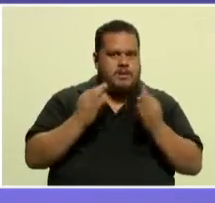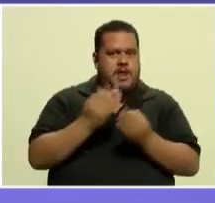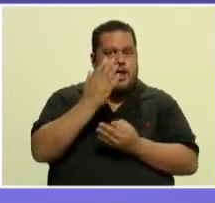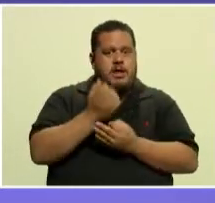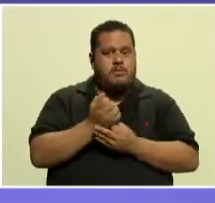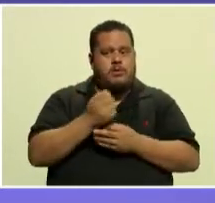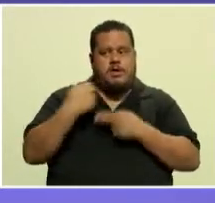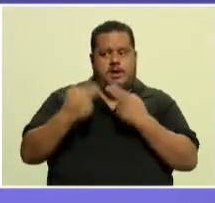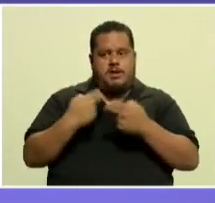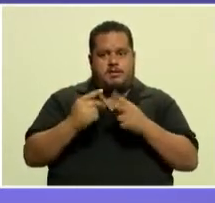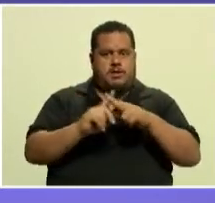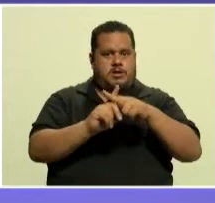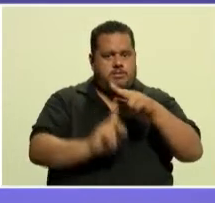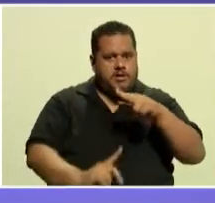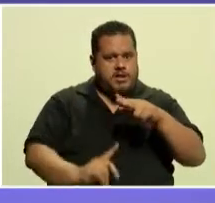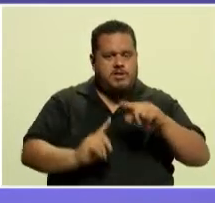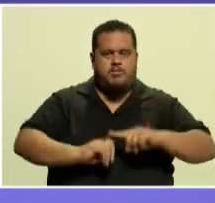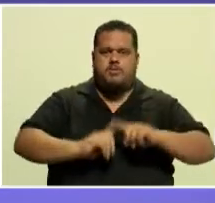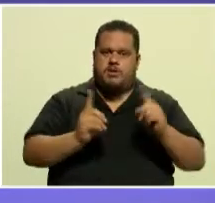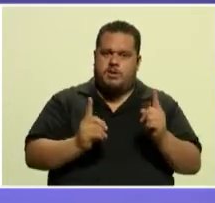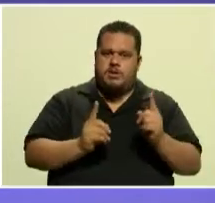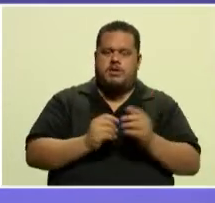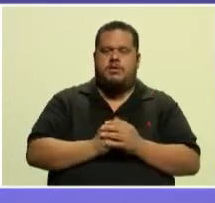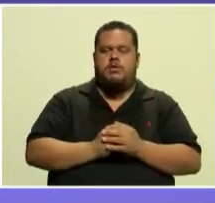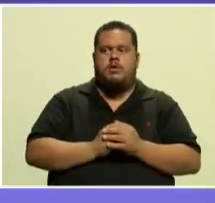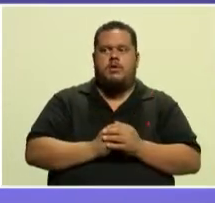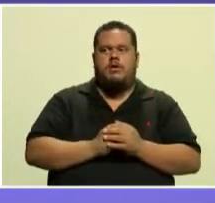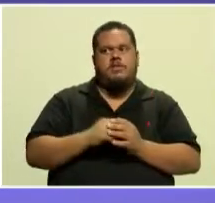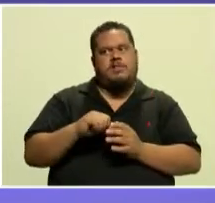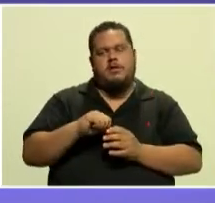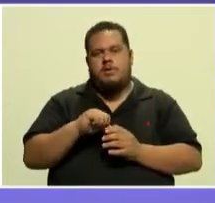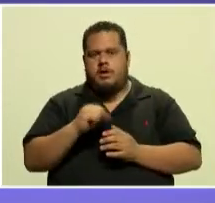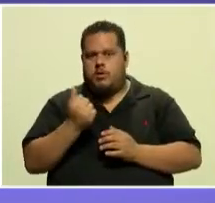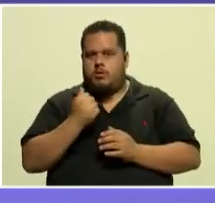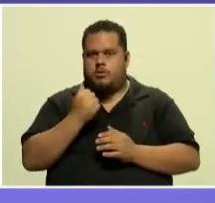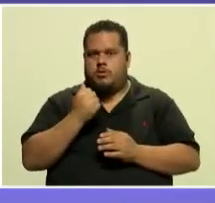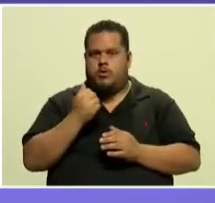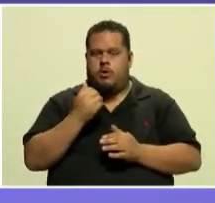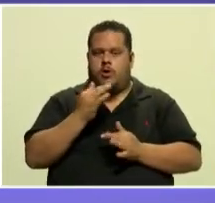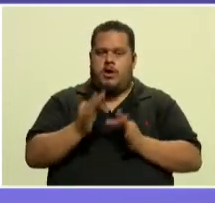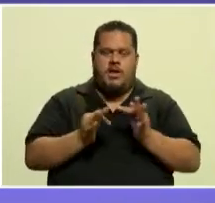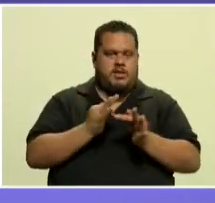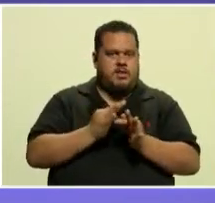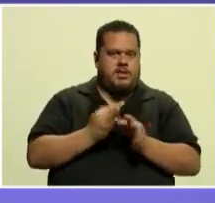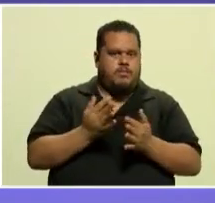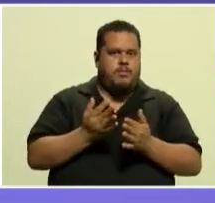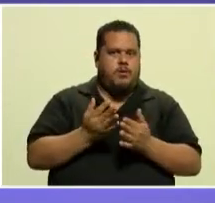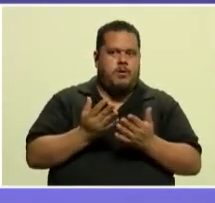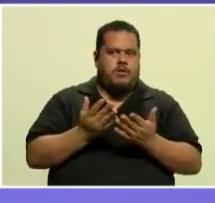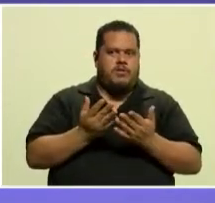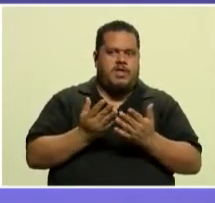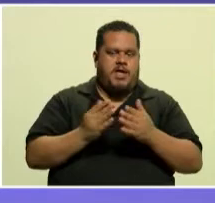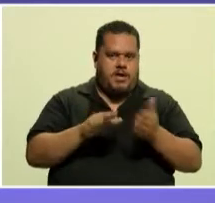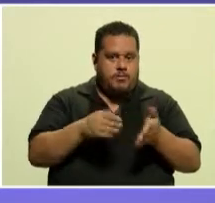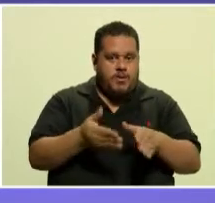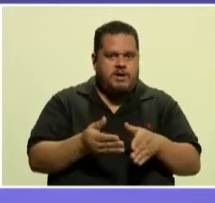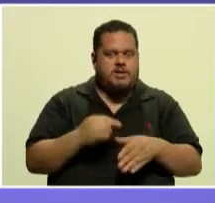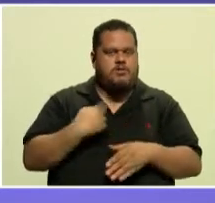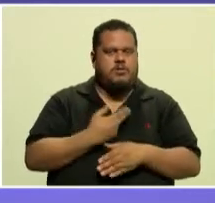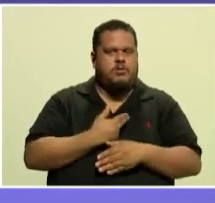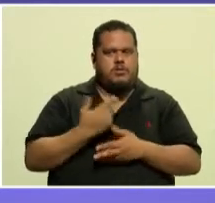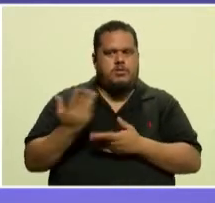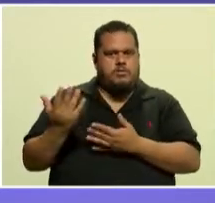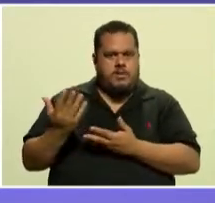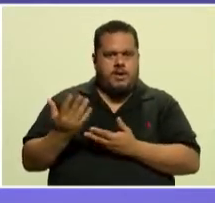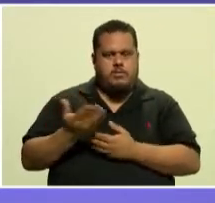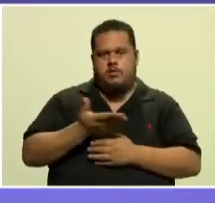los desaparecidos es muy distinto de cualquier otro tipo de deceso, porque lo esperamos. Incluso